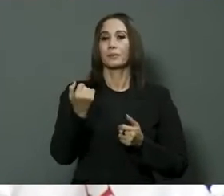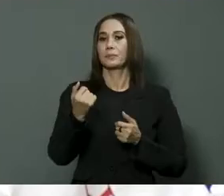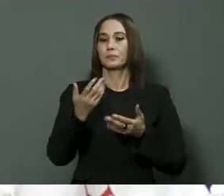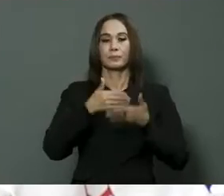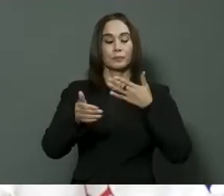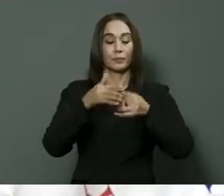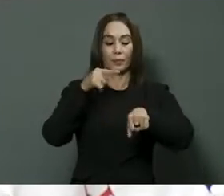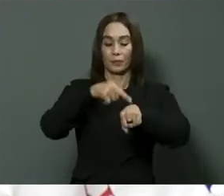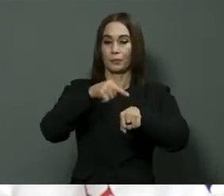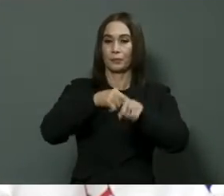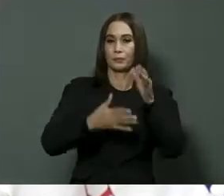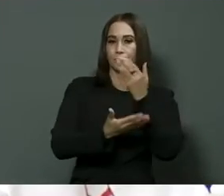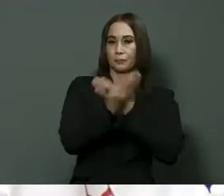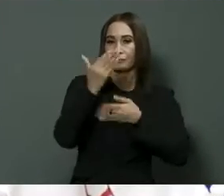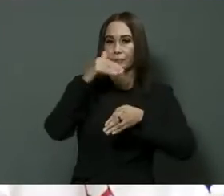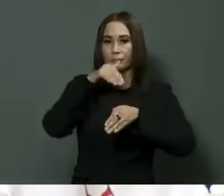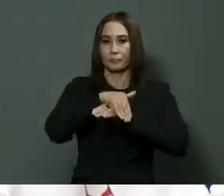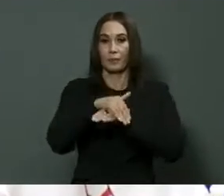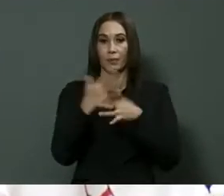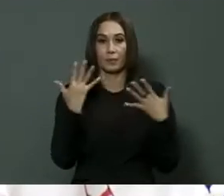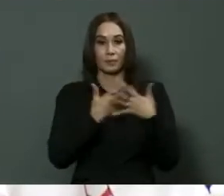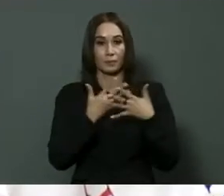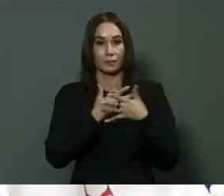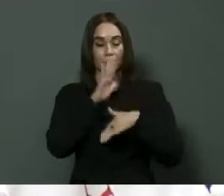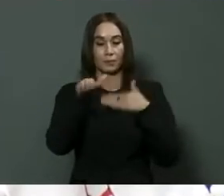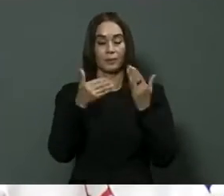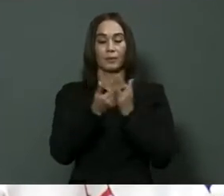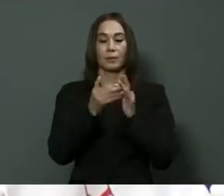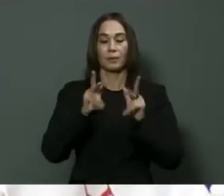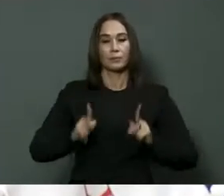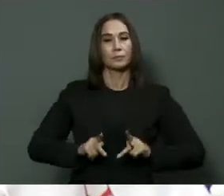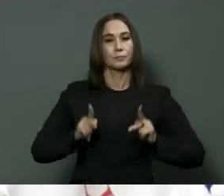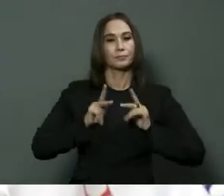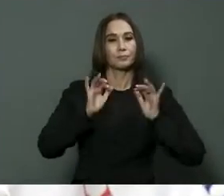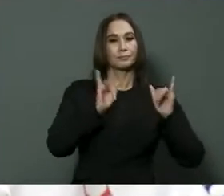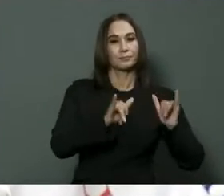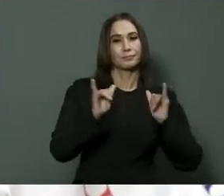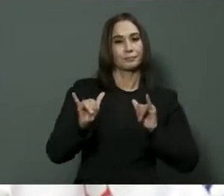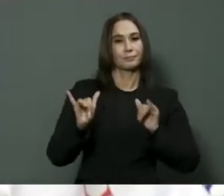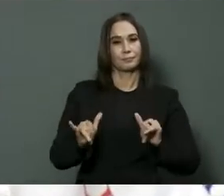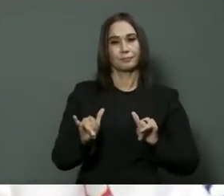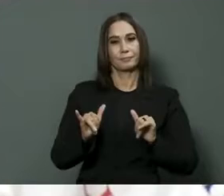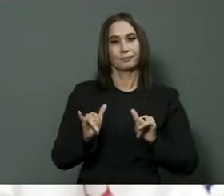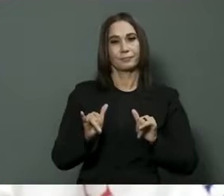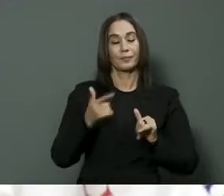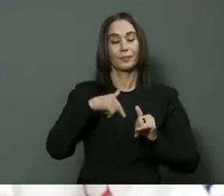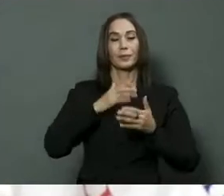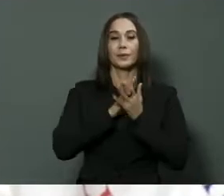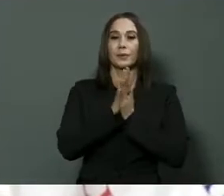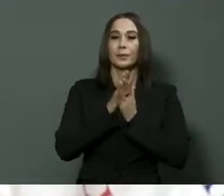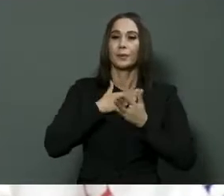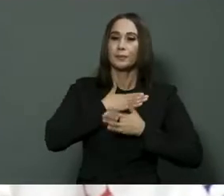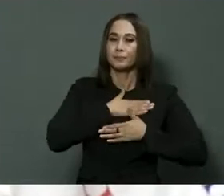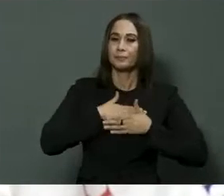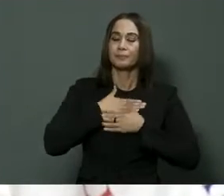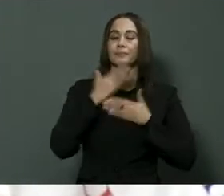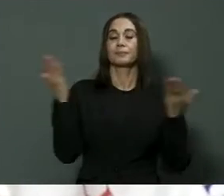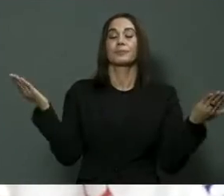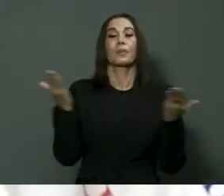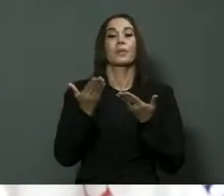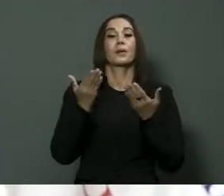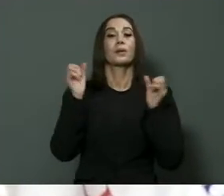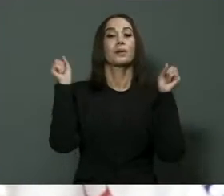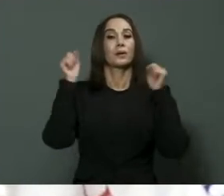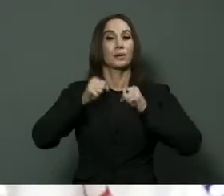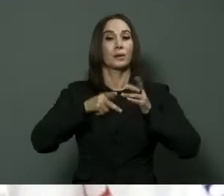día, sembrando el terror entre todos los habitantes. Estamos muy entusiasmados de saber que tendremos